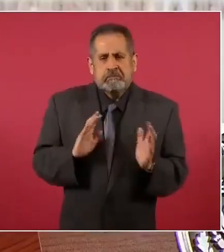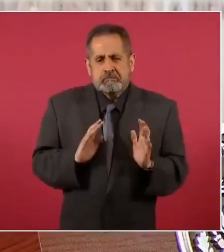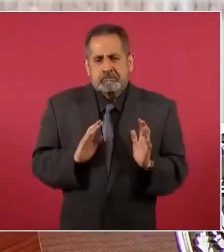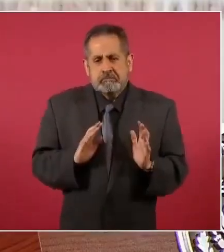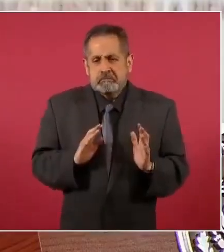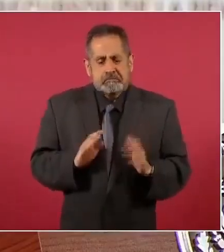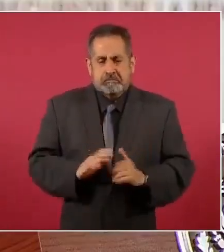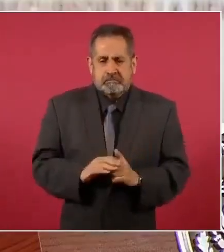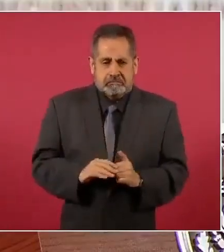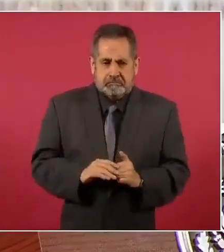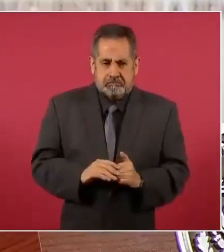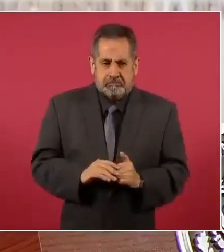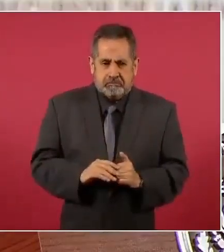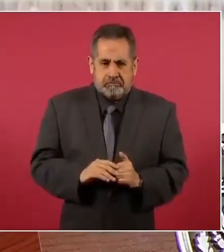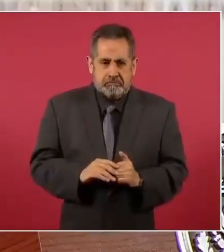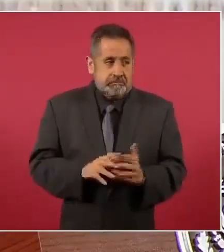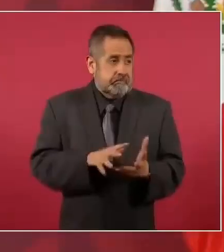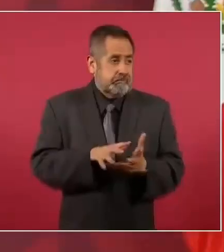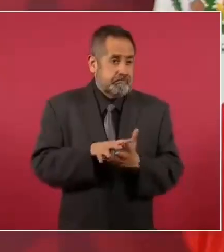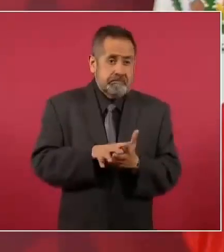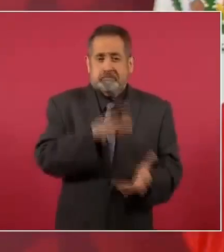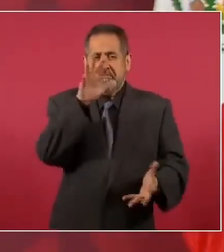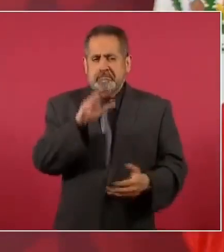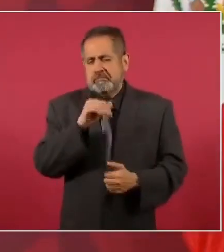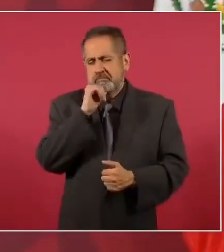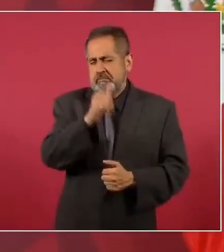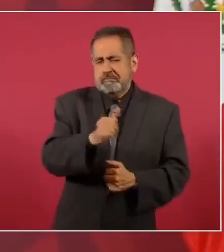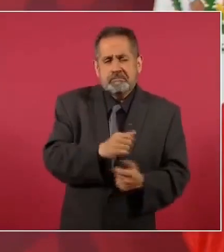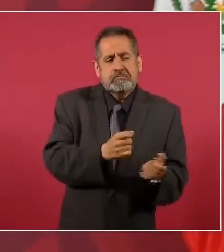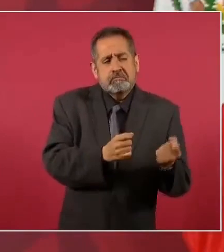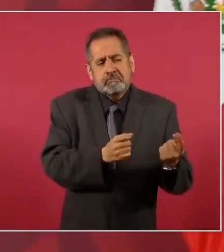repito, no mayoritarios.